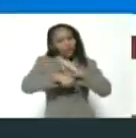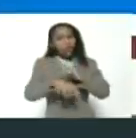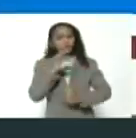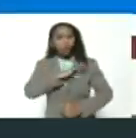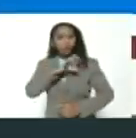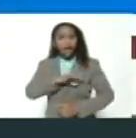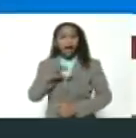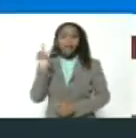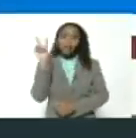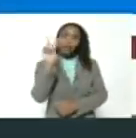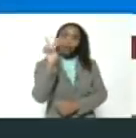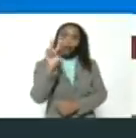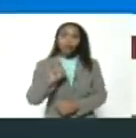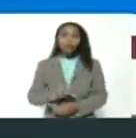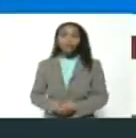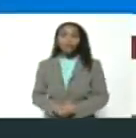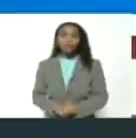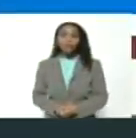sociedad venezolana.